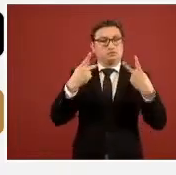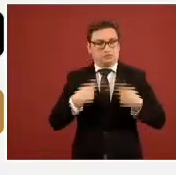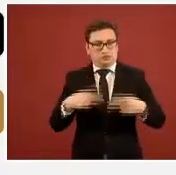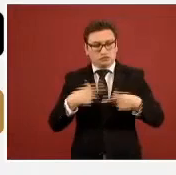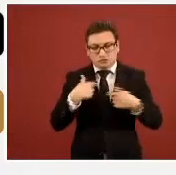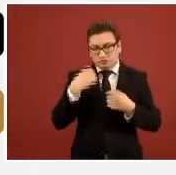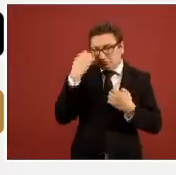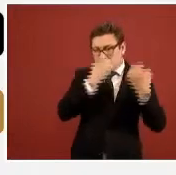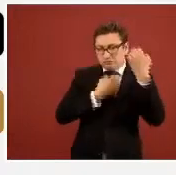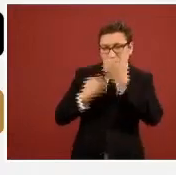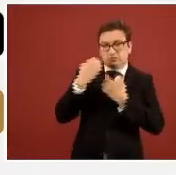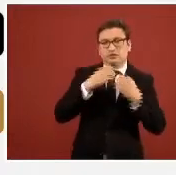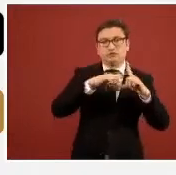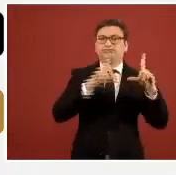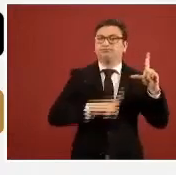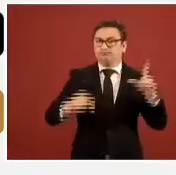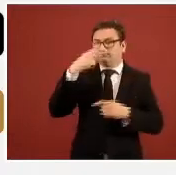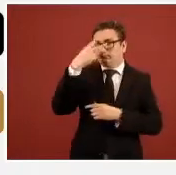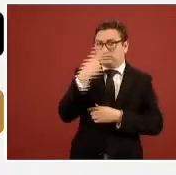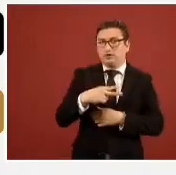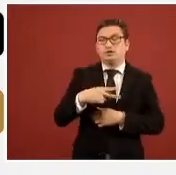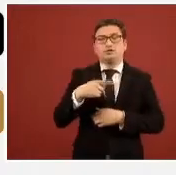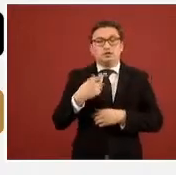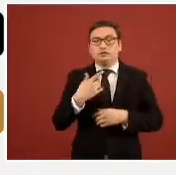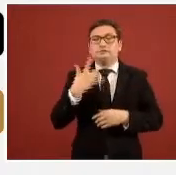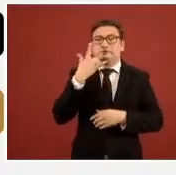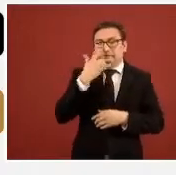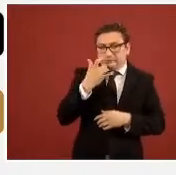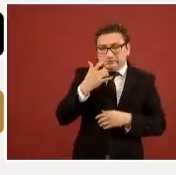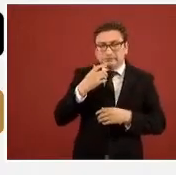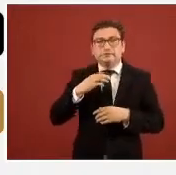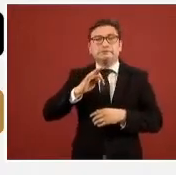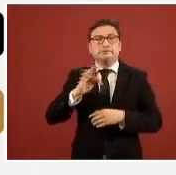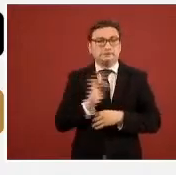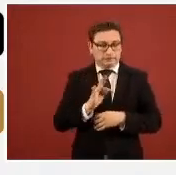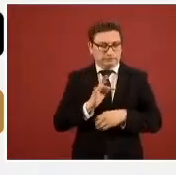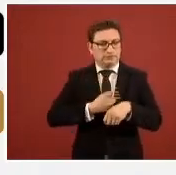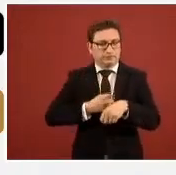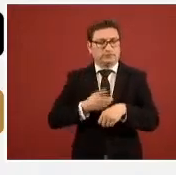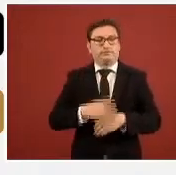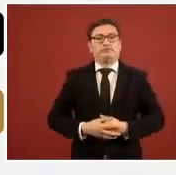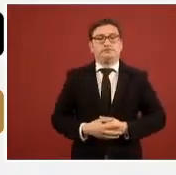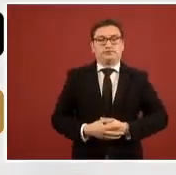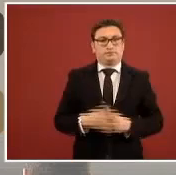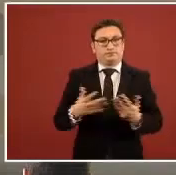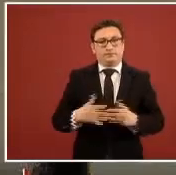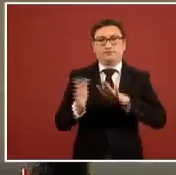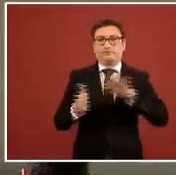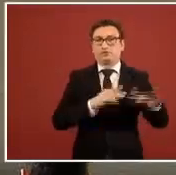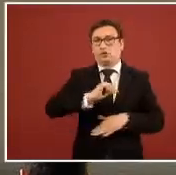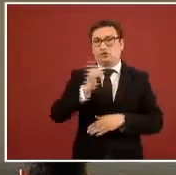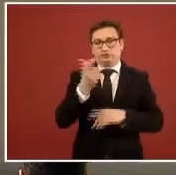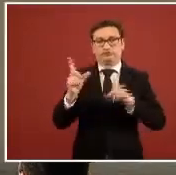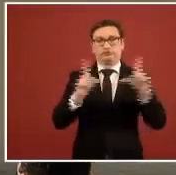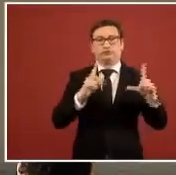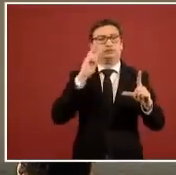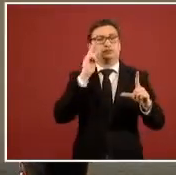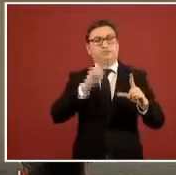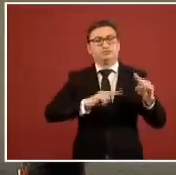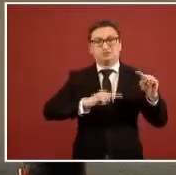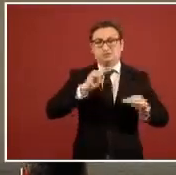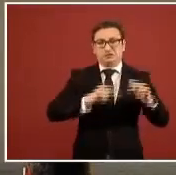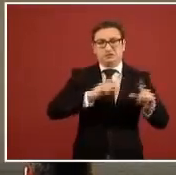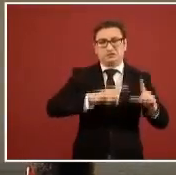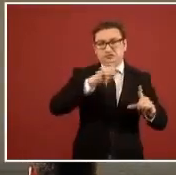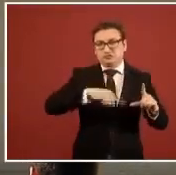estudiadas en México en relación a la sospecha de la enfermedad. En la siguiente diapositiva solo vemos